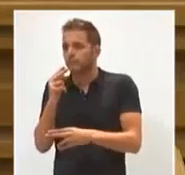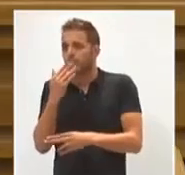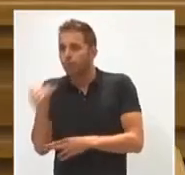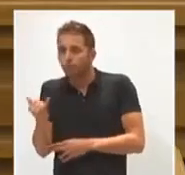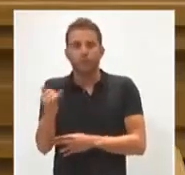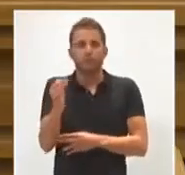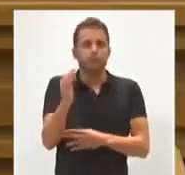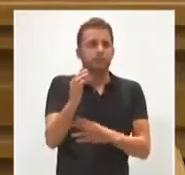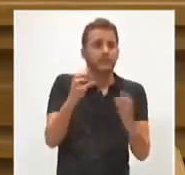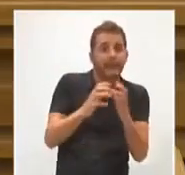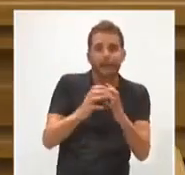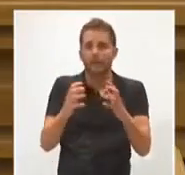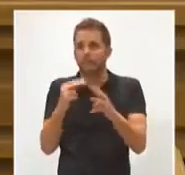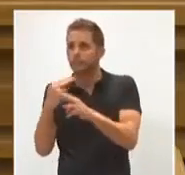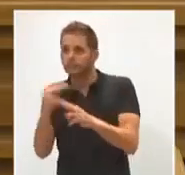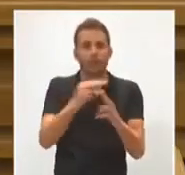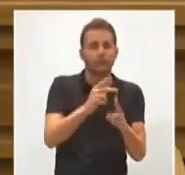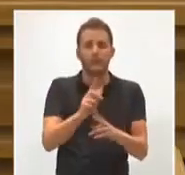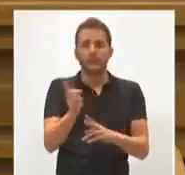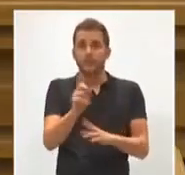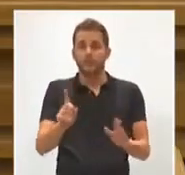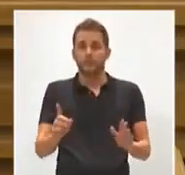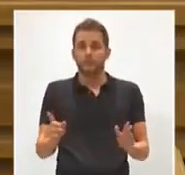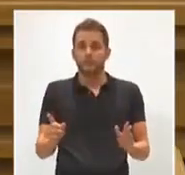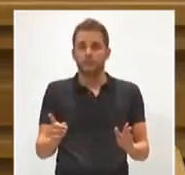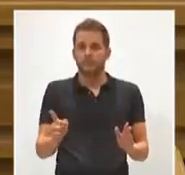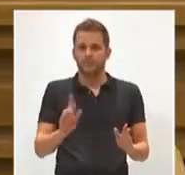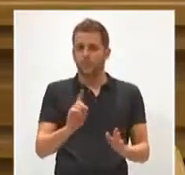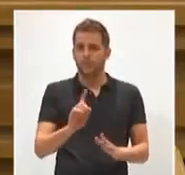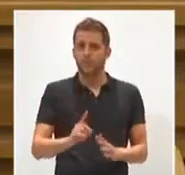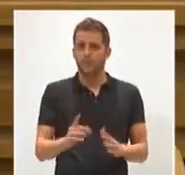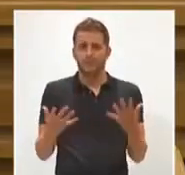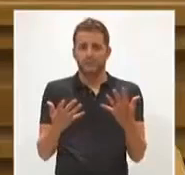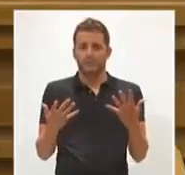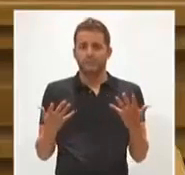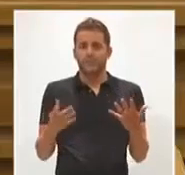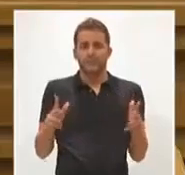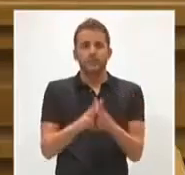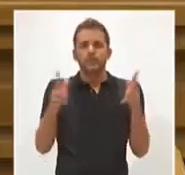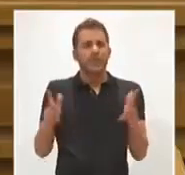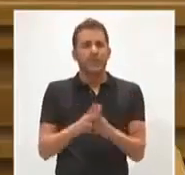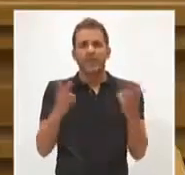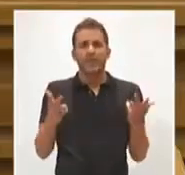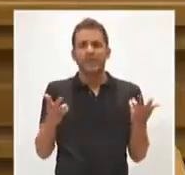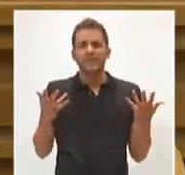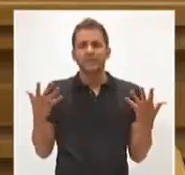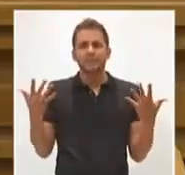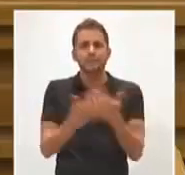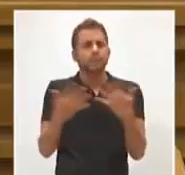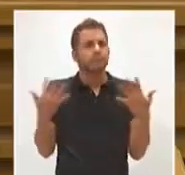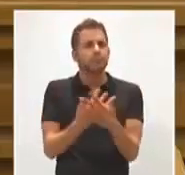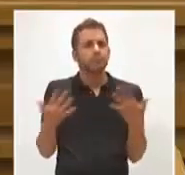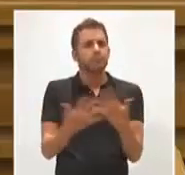naranja los colores ocupamos casi todos pero no sé si la sociedad es un poco policromada y hay gente